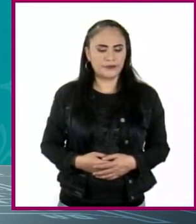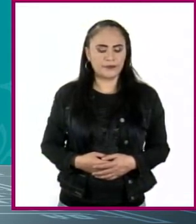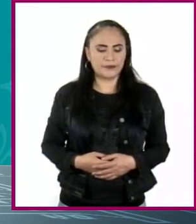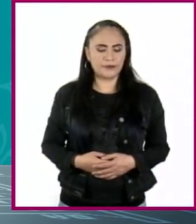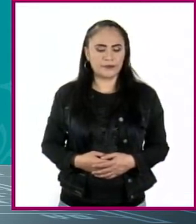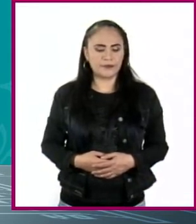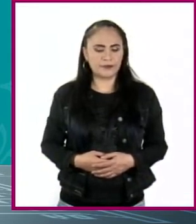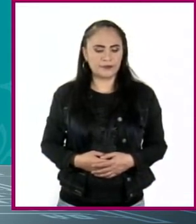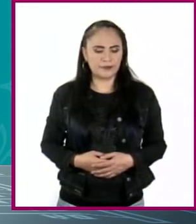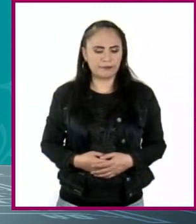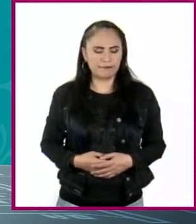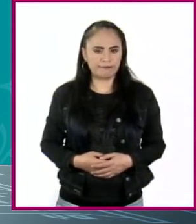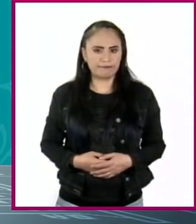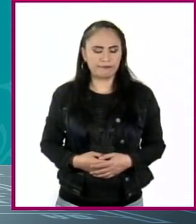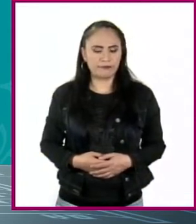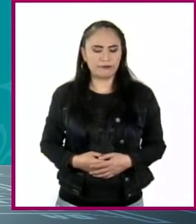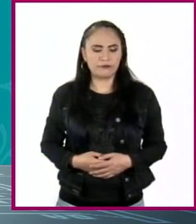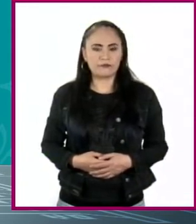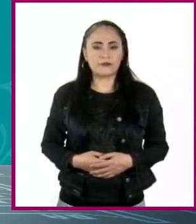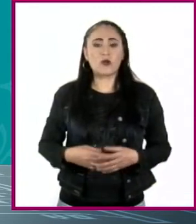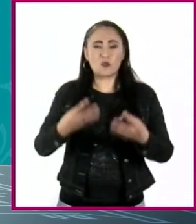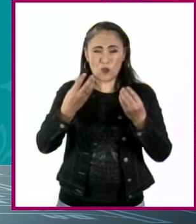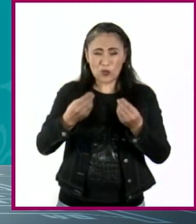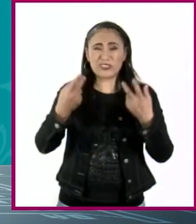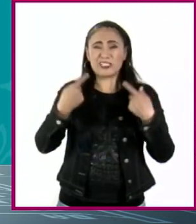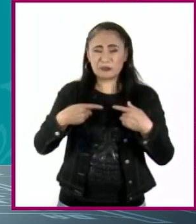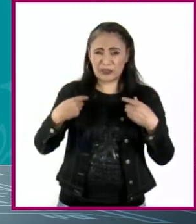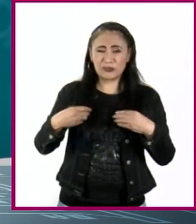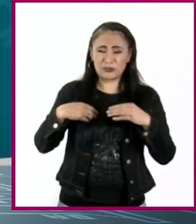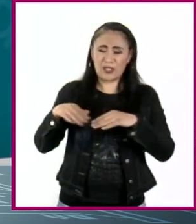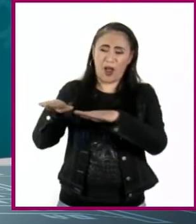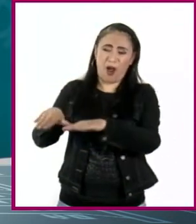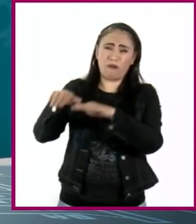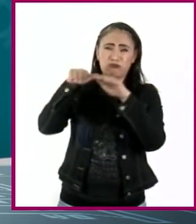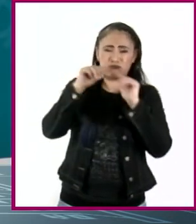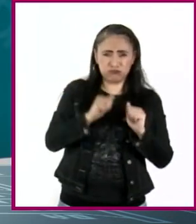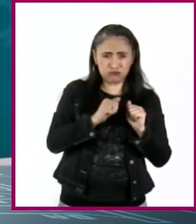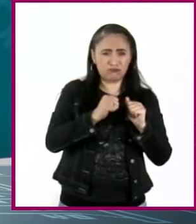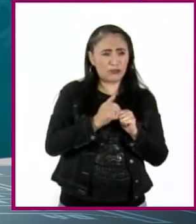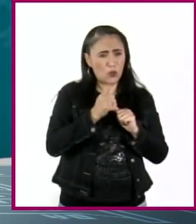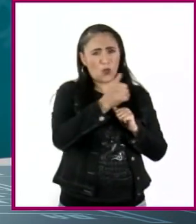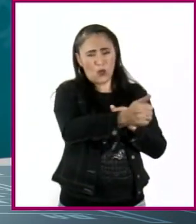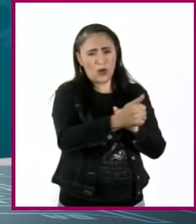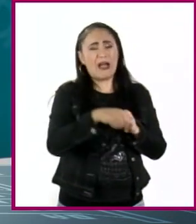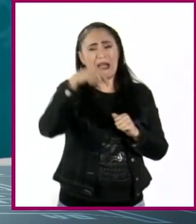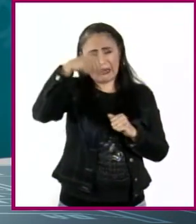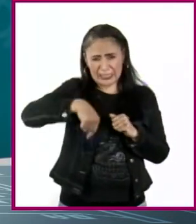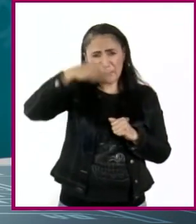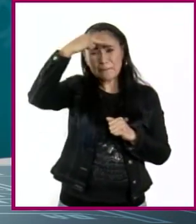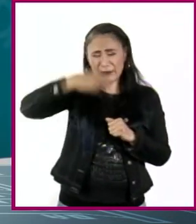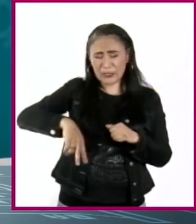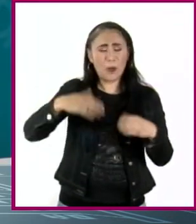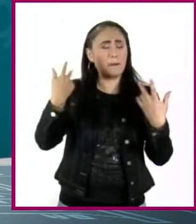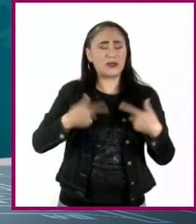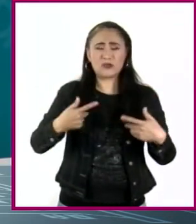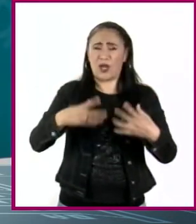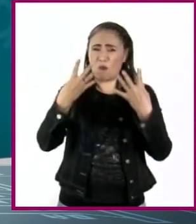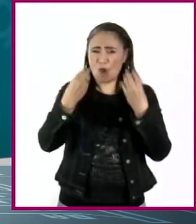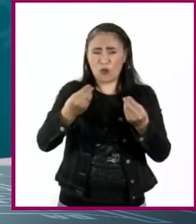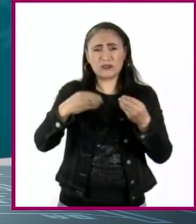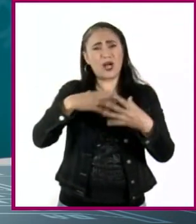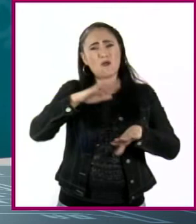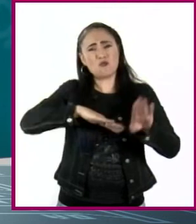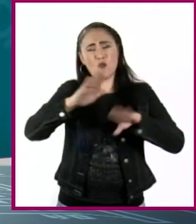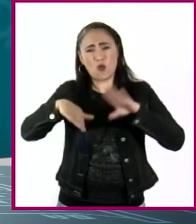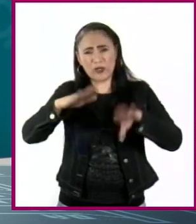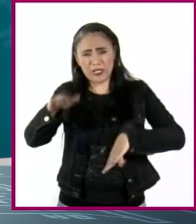3,546 casos solo durante agosto. La violencia en algunas zonas de México ha dejado víctimas mortales. Algunas personas han tenido que dejar sus hogares